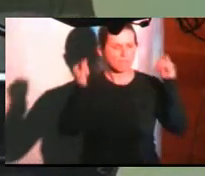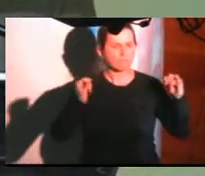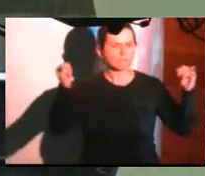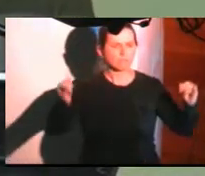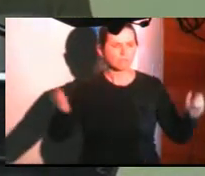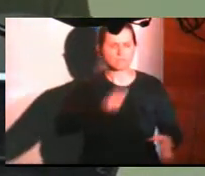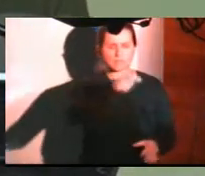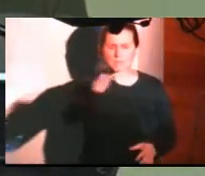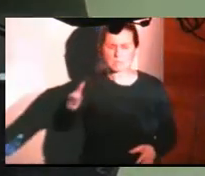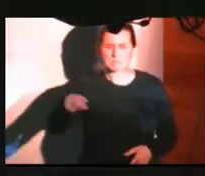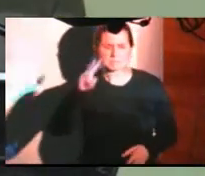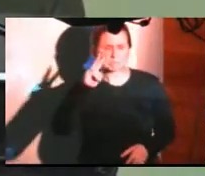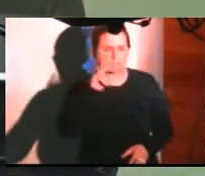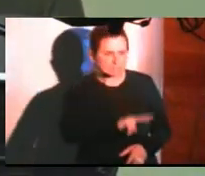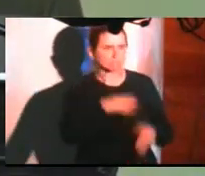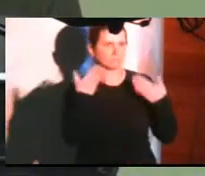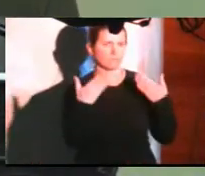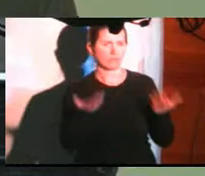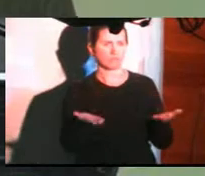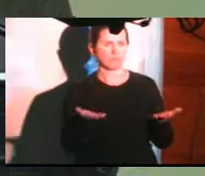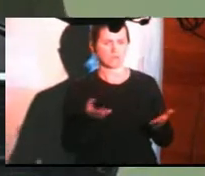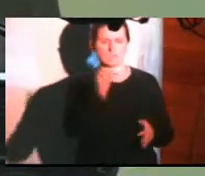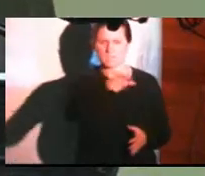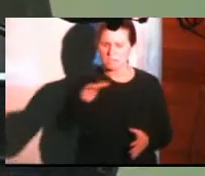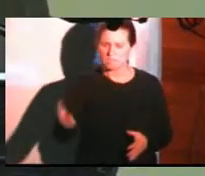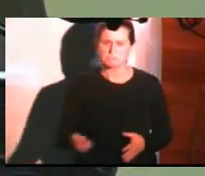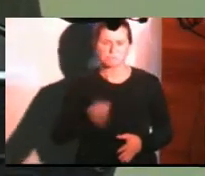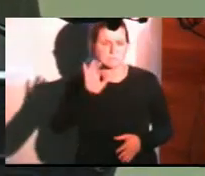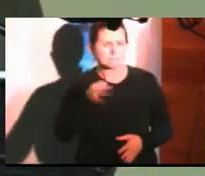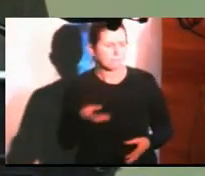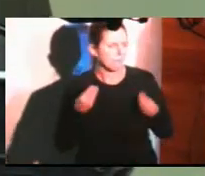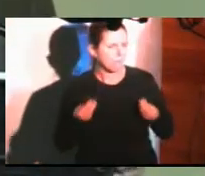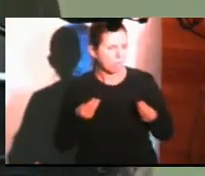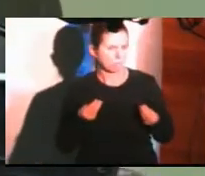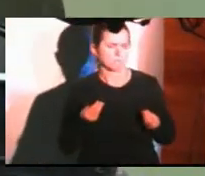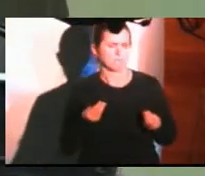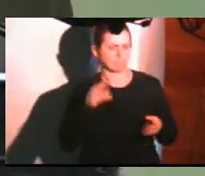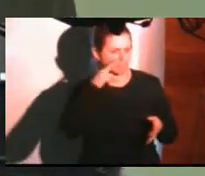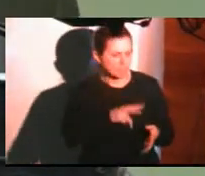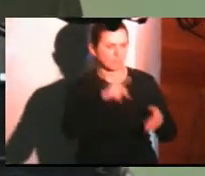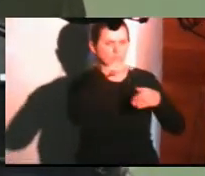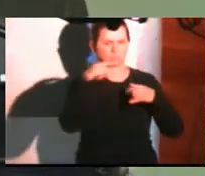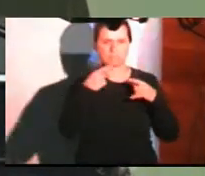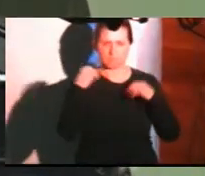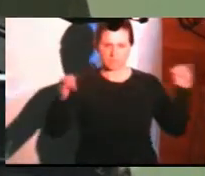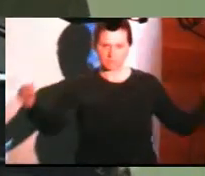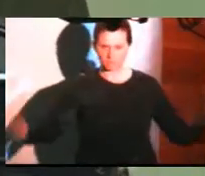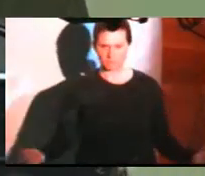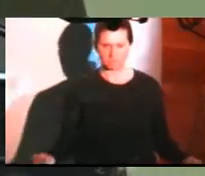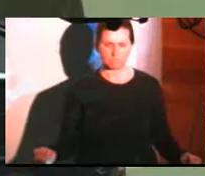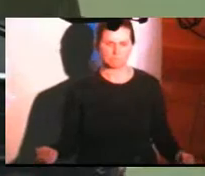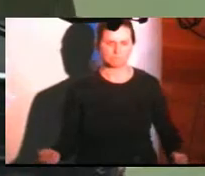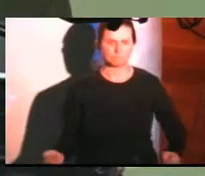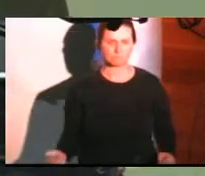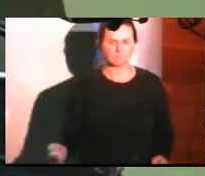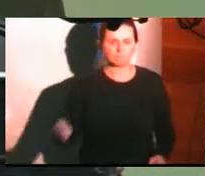el ciudadano sepa cómo llegar a esa información. Esto es central. En esto nosotros hemos humildemente